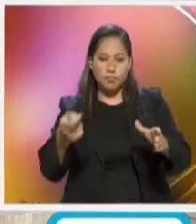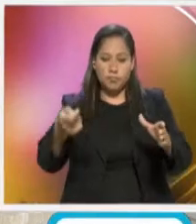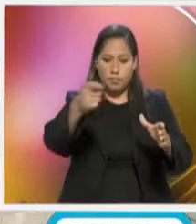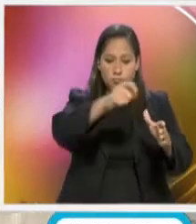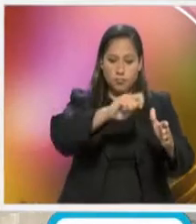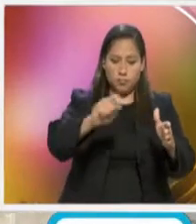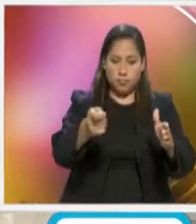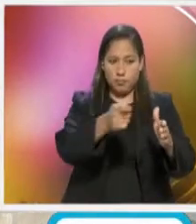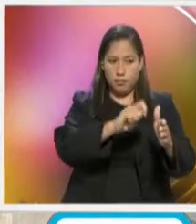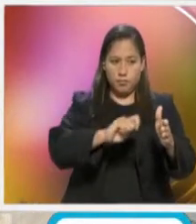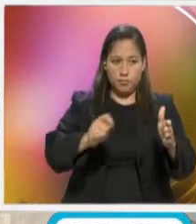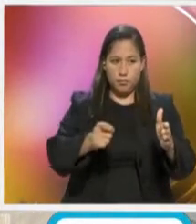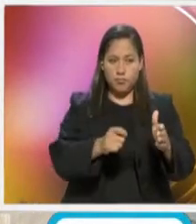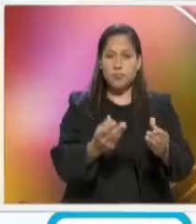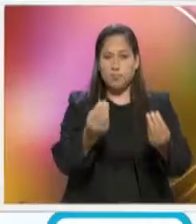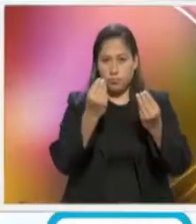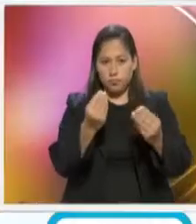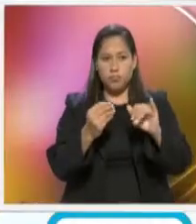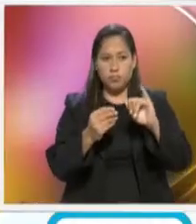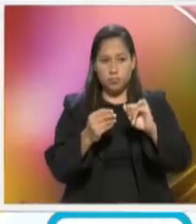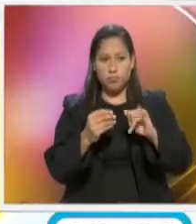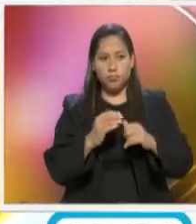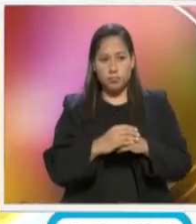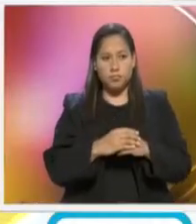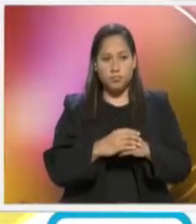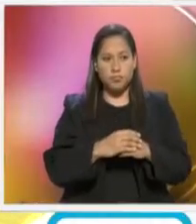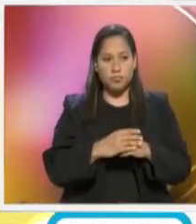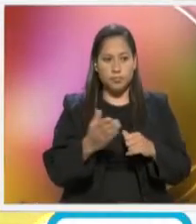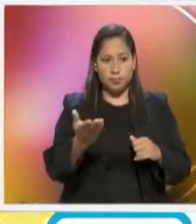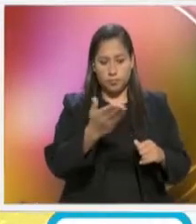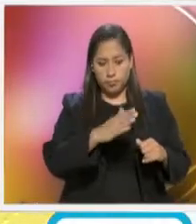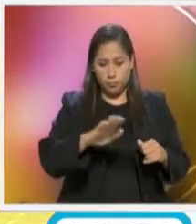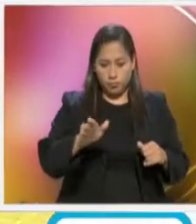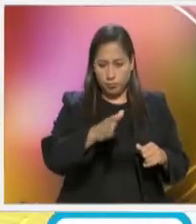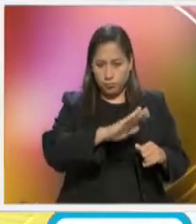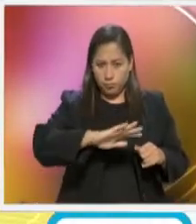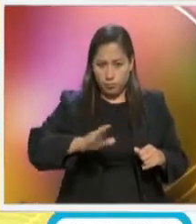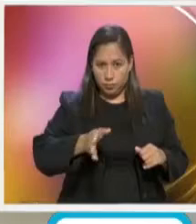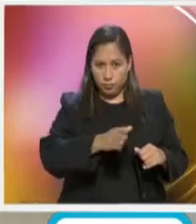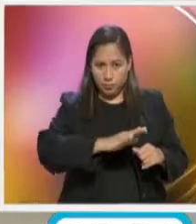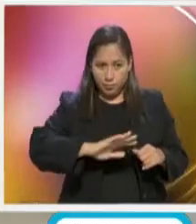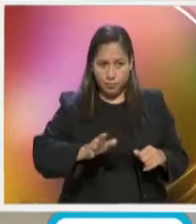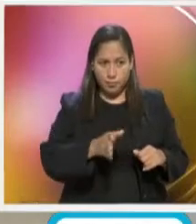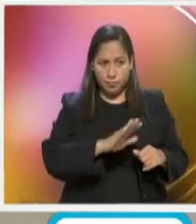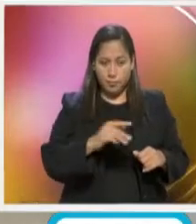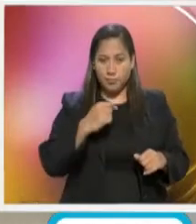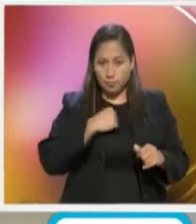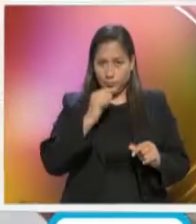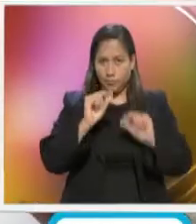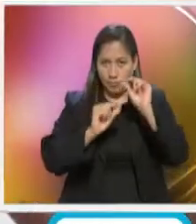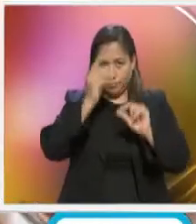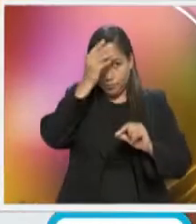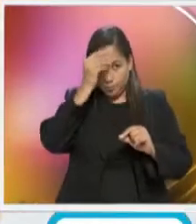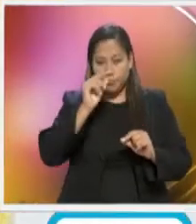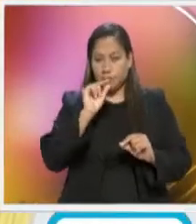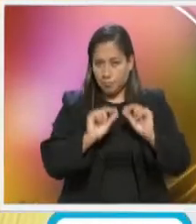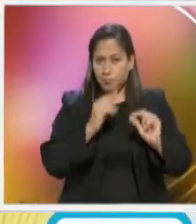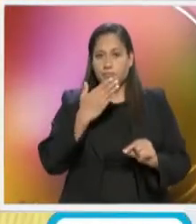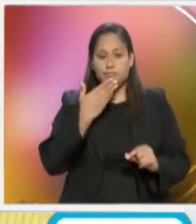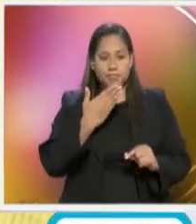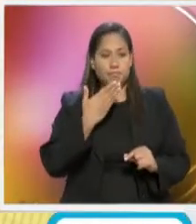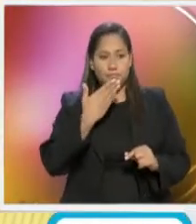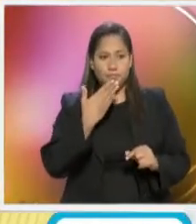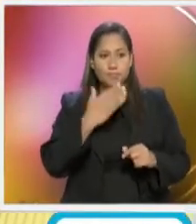cucharita de salsa. Generoso. Sí, échale bien. Exacto, exacto. Ahí espársela, exactamente. Ya estoy Muy aprendiendo. bien, ahí vas, ahí vas, ahí vas. Todo